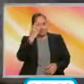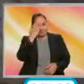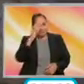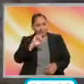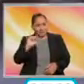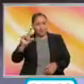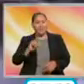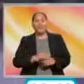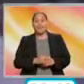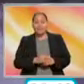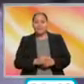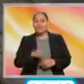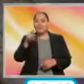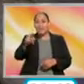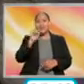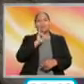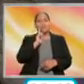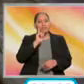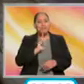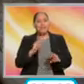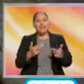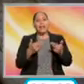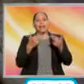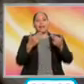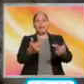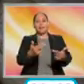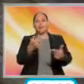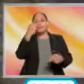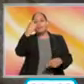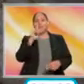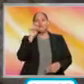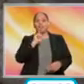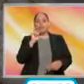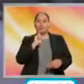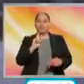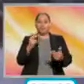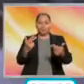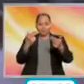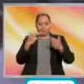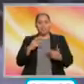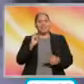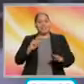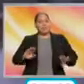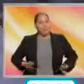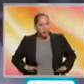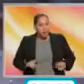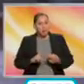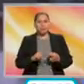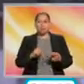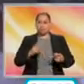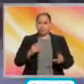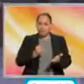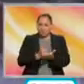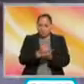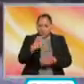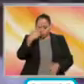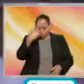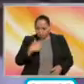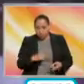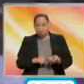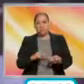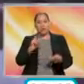y dejó, digamos que un legado, sobre todo para las mujeres, en cuanto a carácter, en cuanto a definición, en cuanto a